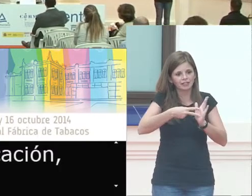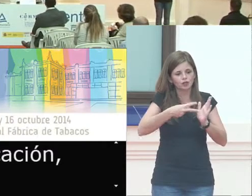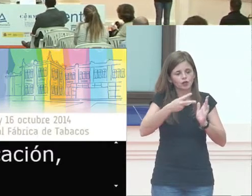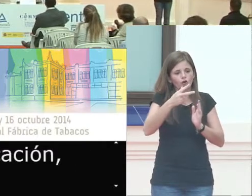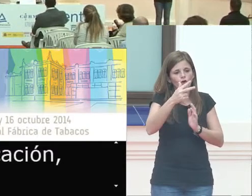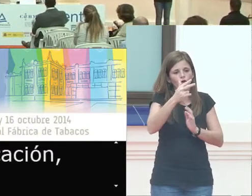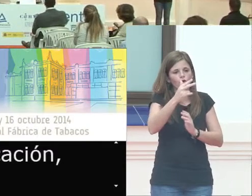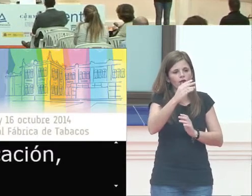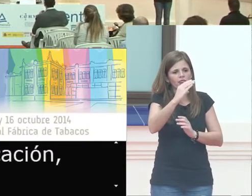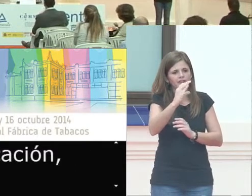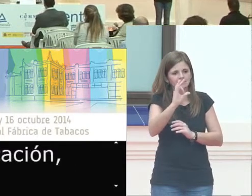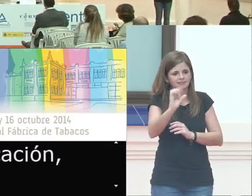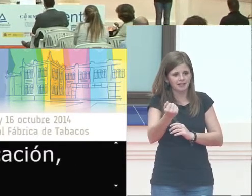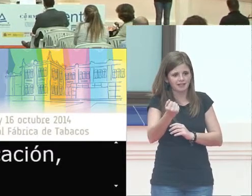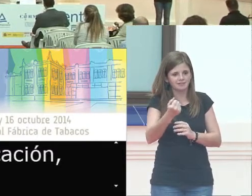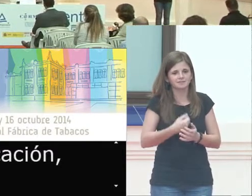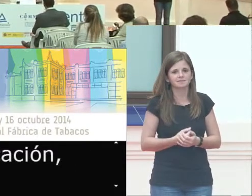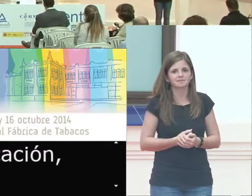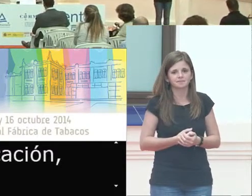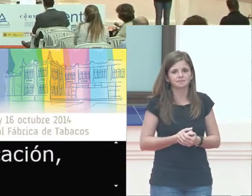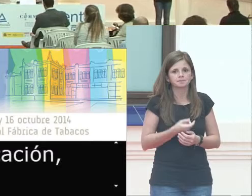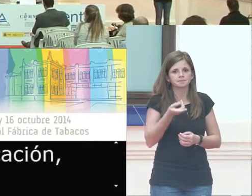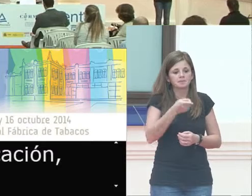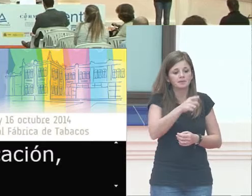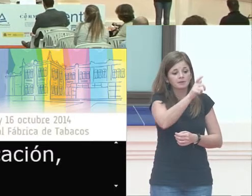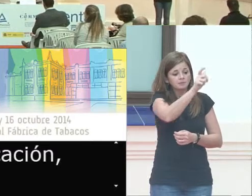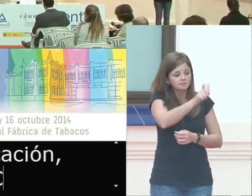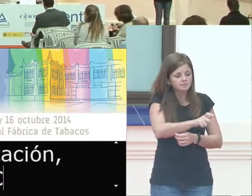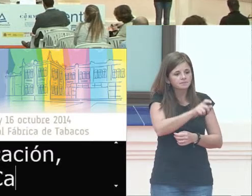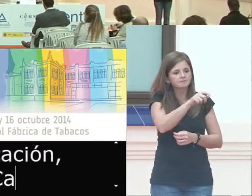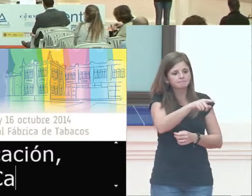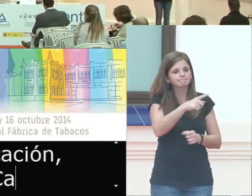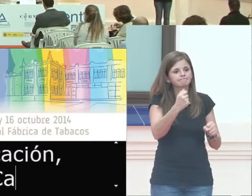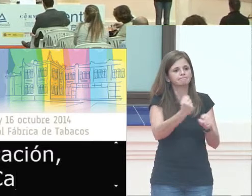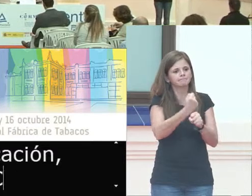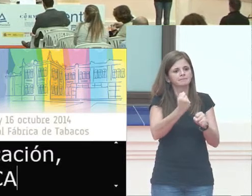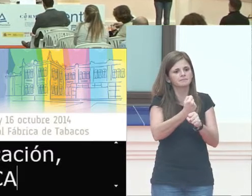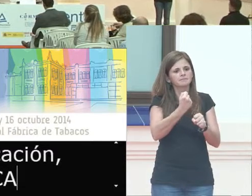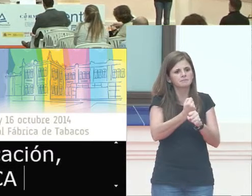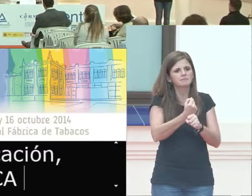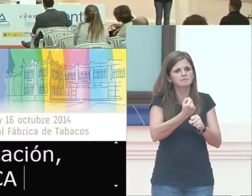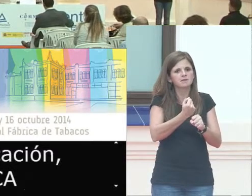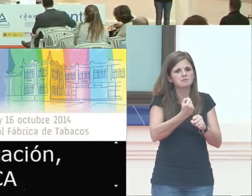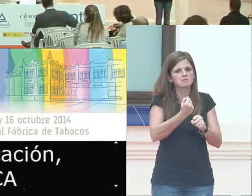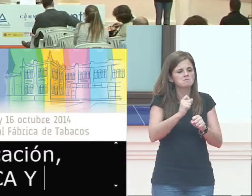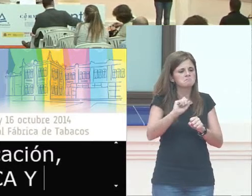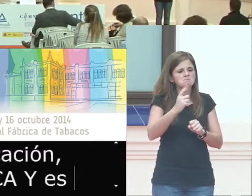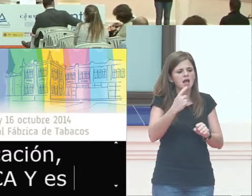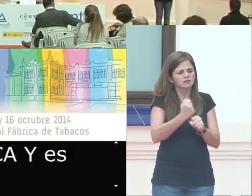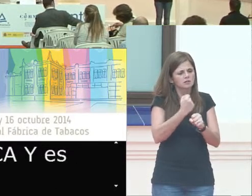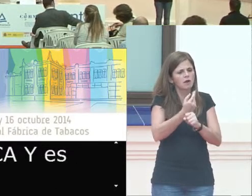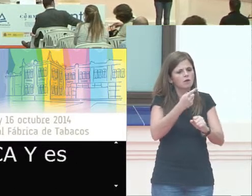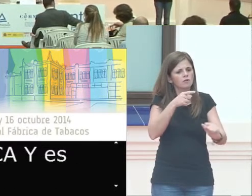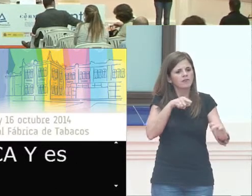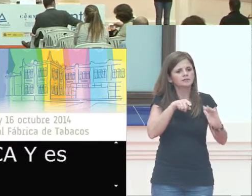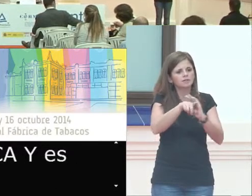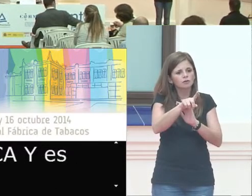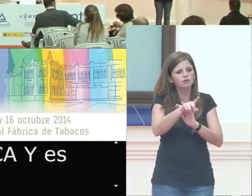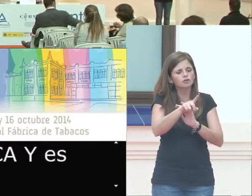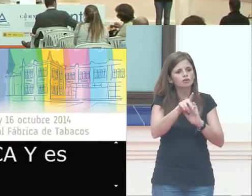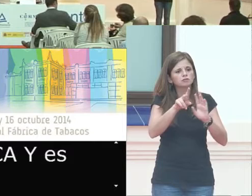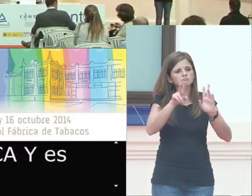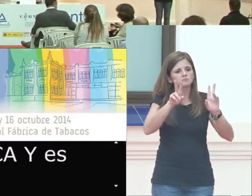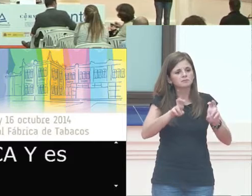CSA, y es una de las personas que más ha trabajado y desarrollado desde el punto de vista de